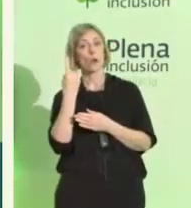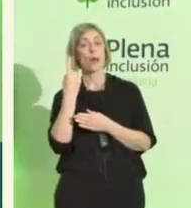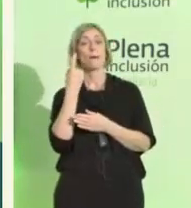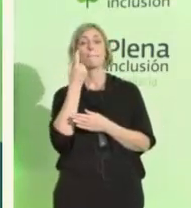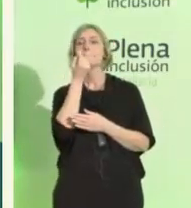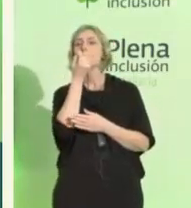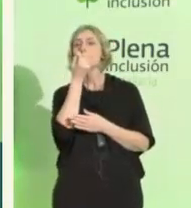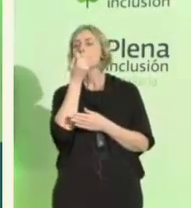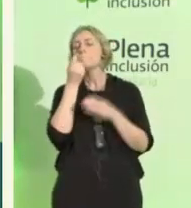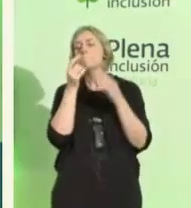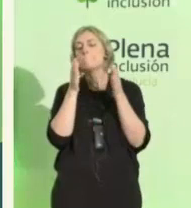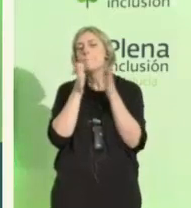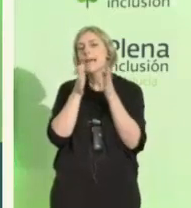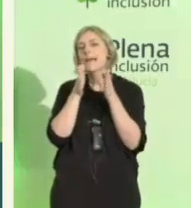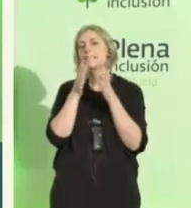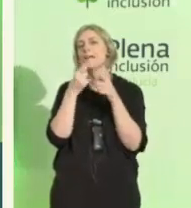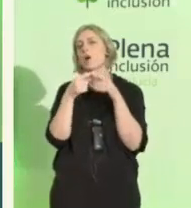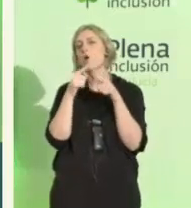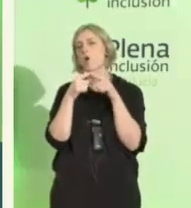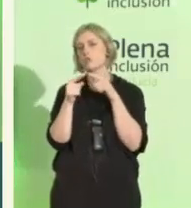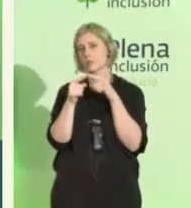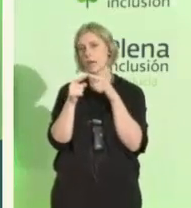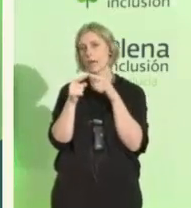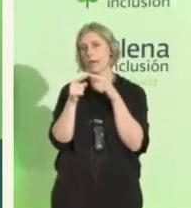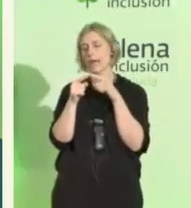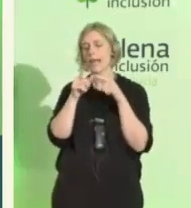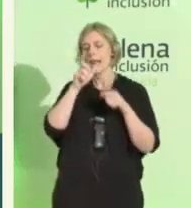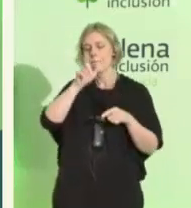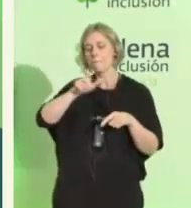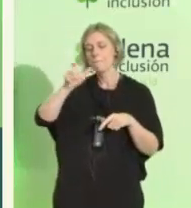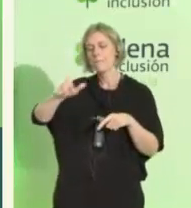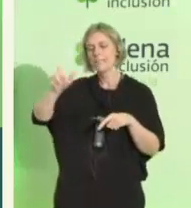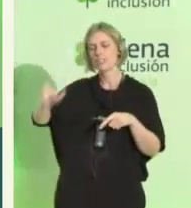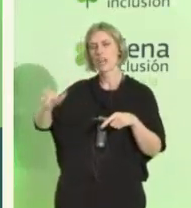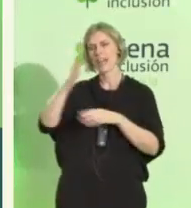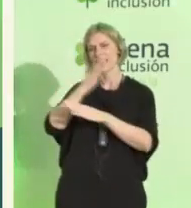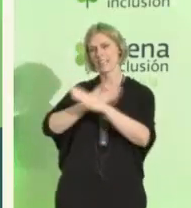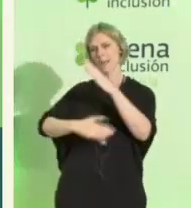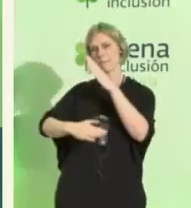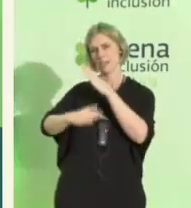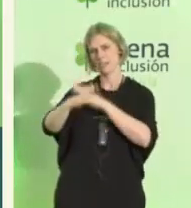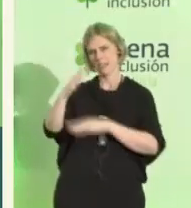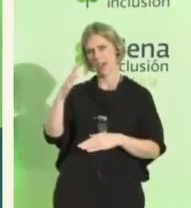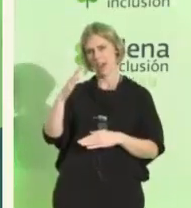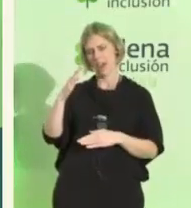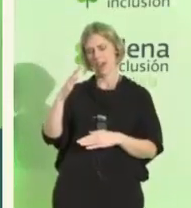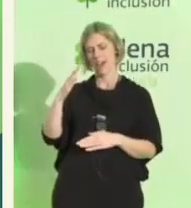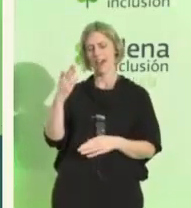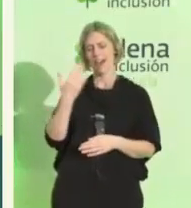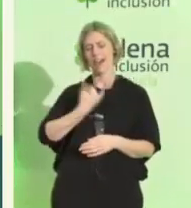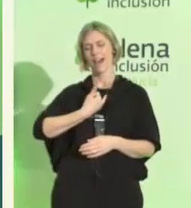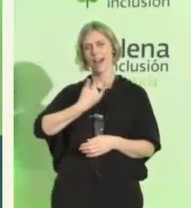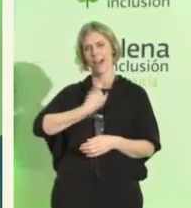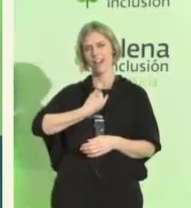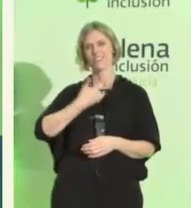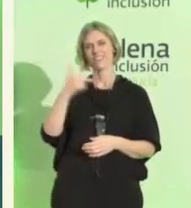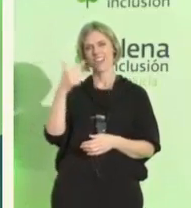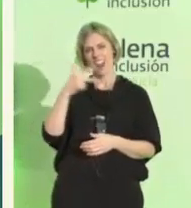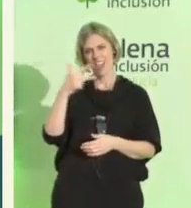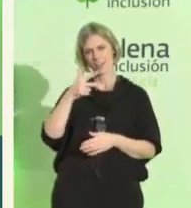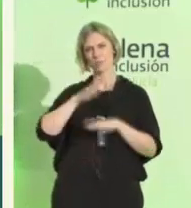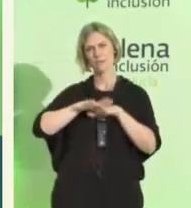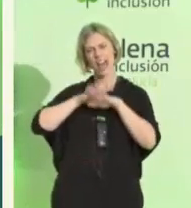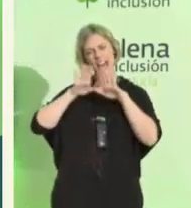que discapacidad tenemos derecho a estar en este mundo porque el